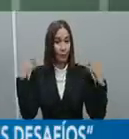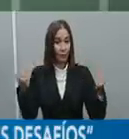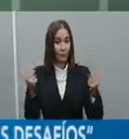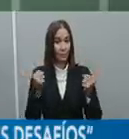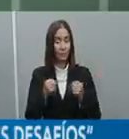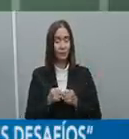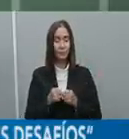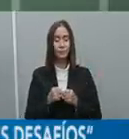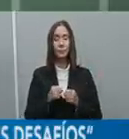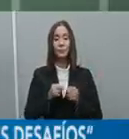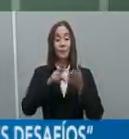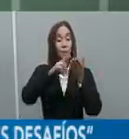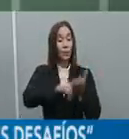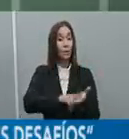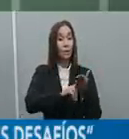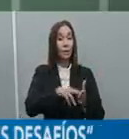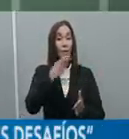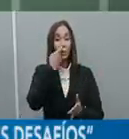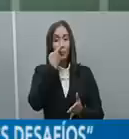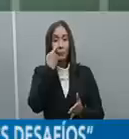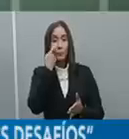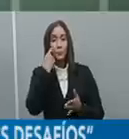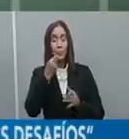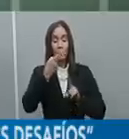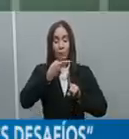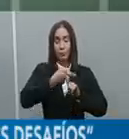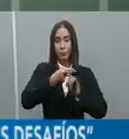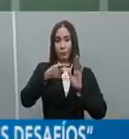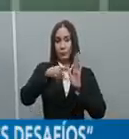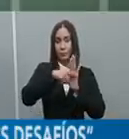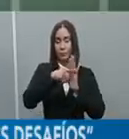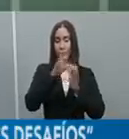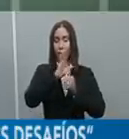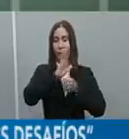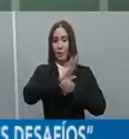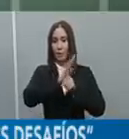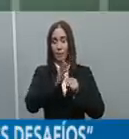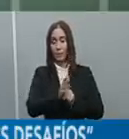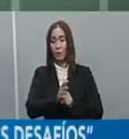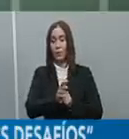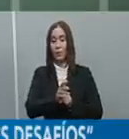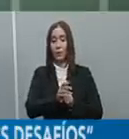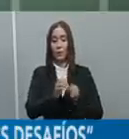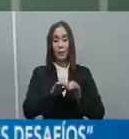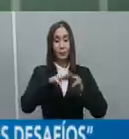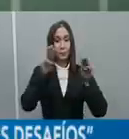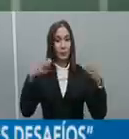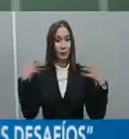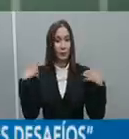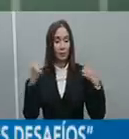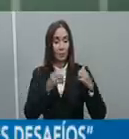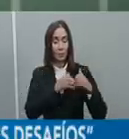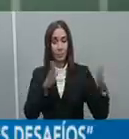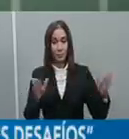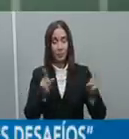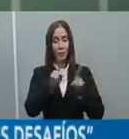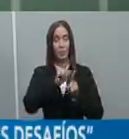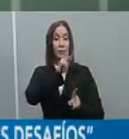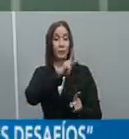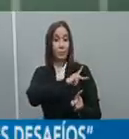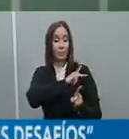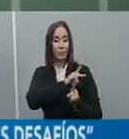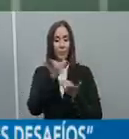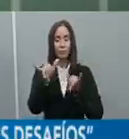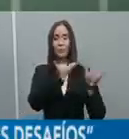que todos estos laboratorios reportan, al igual que las pruebas realizadas por las autoridades del sistema de salud pública, muestran la